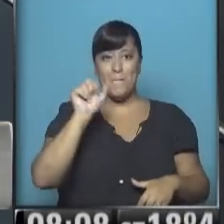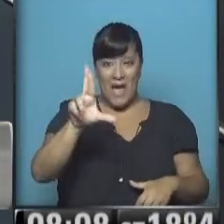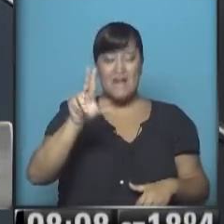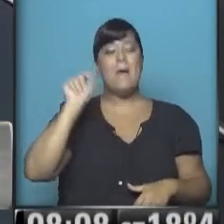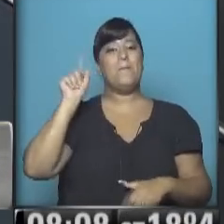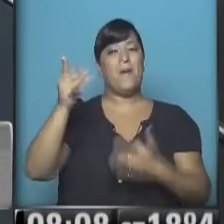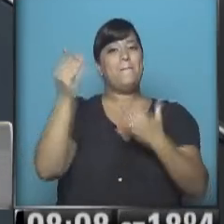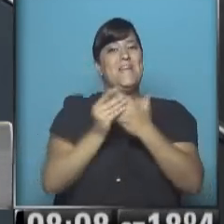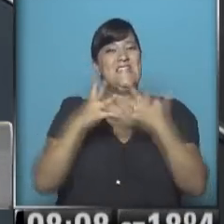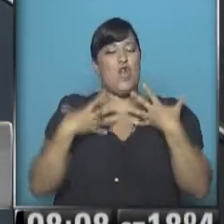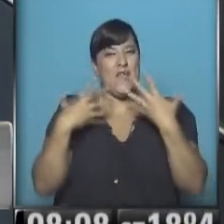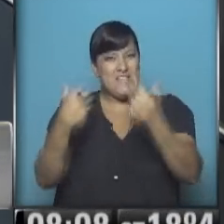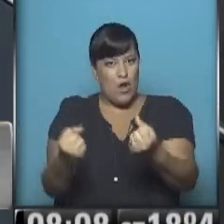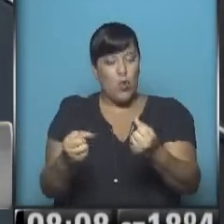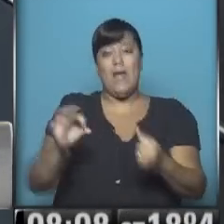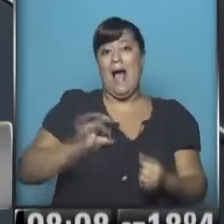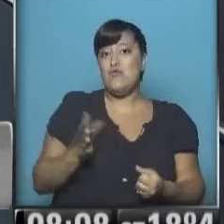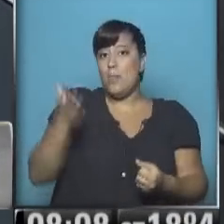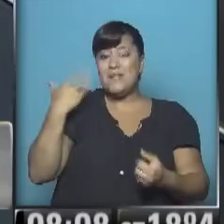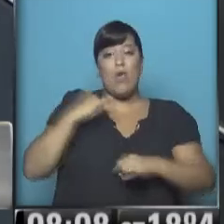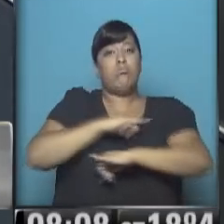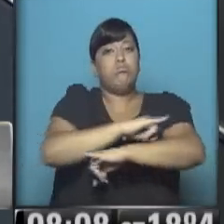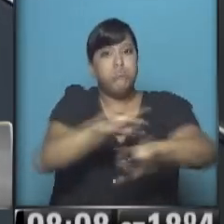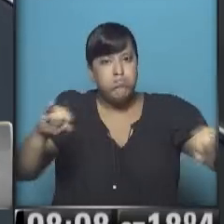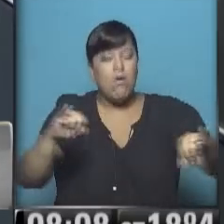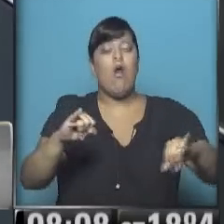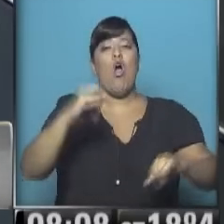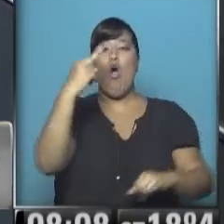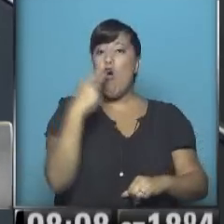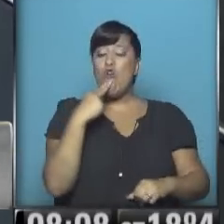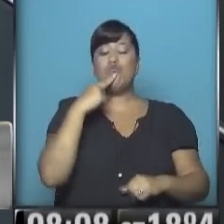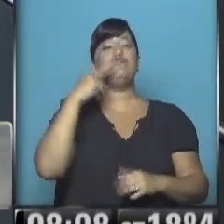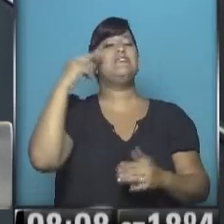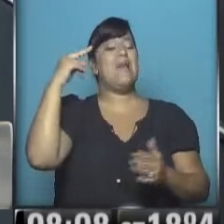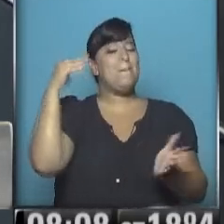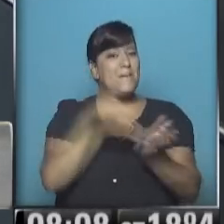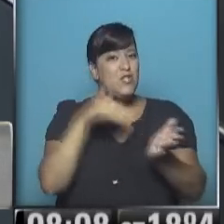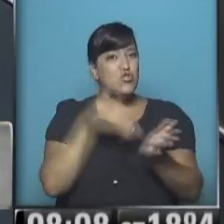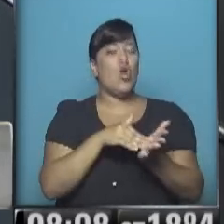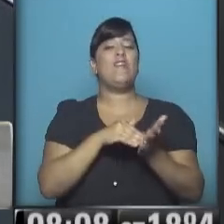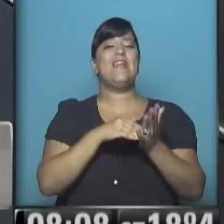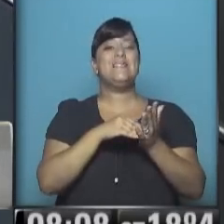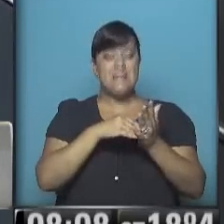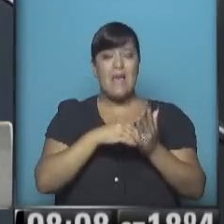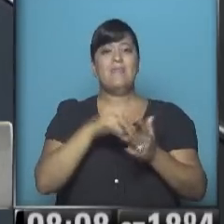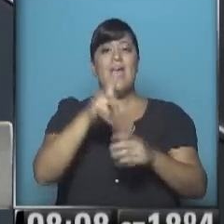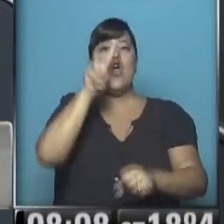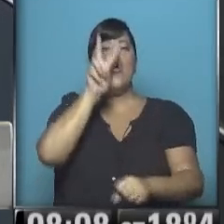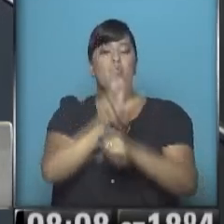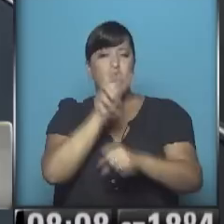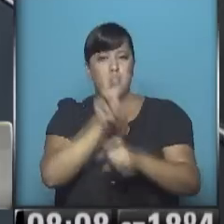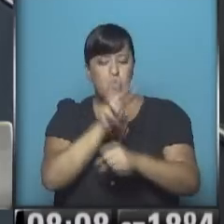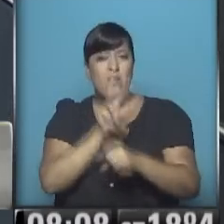nación brindó el año pasado más de 11 millones de prestaciones gratuitas de prevención